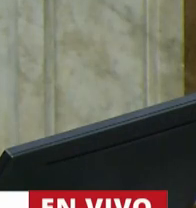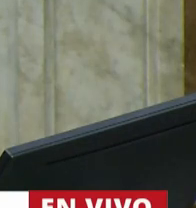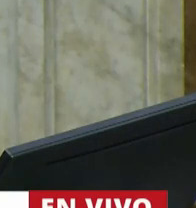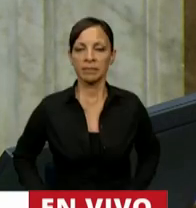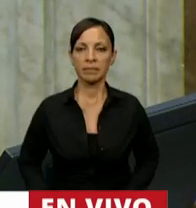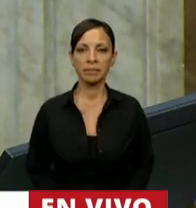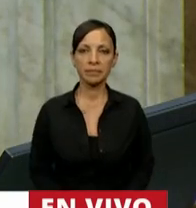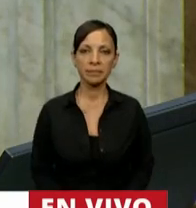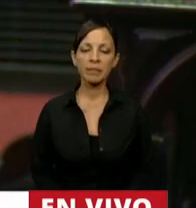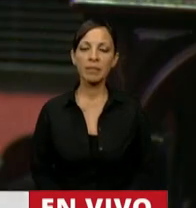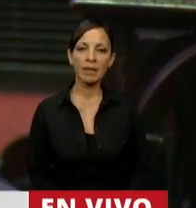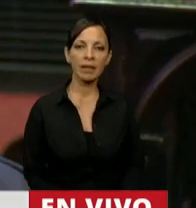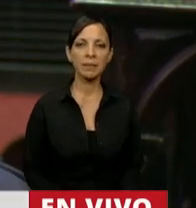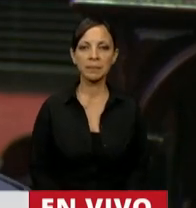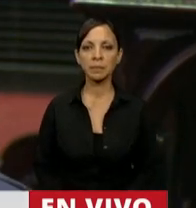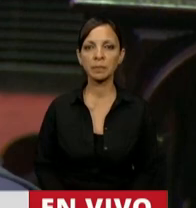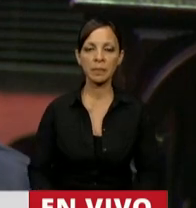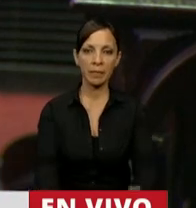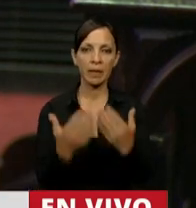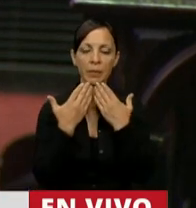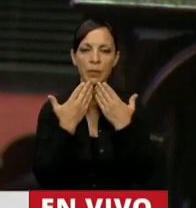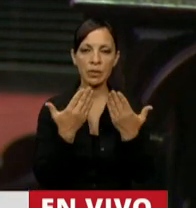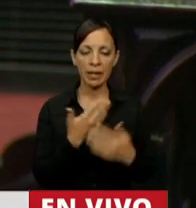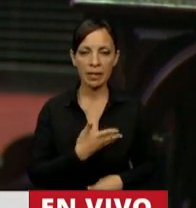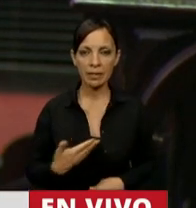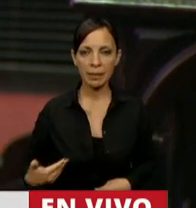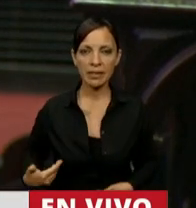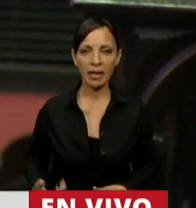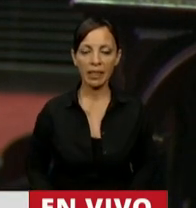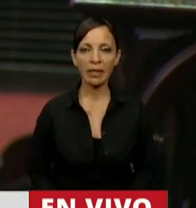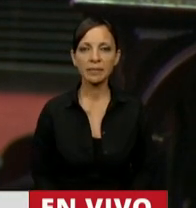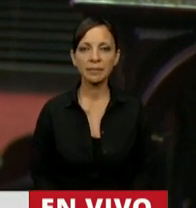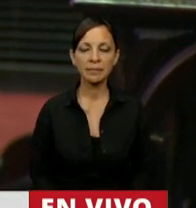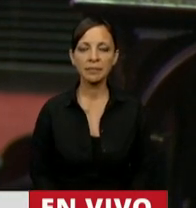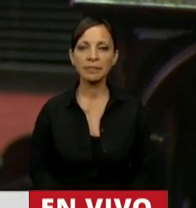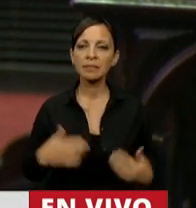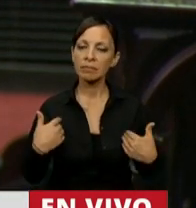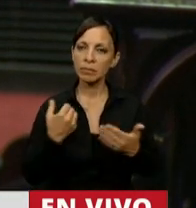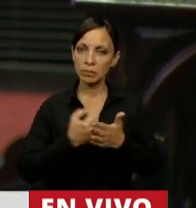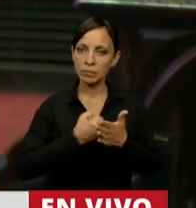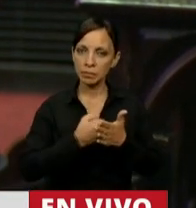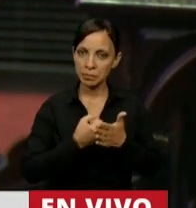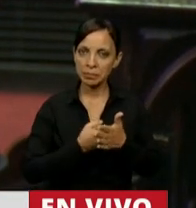Muchas gracias, presidente. Voy a tratar